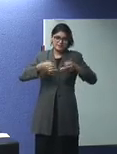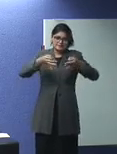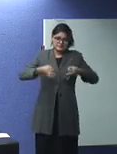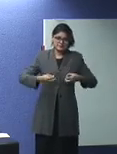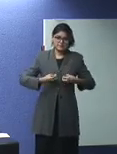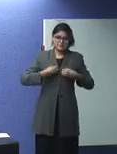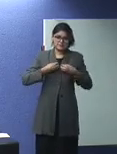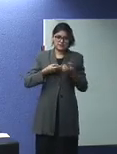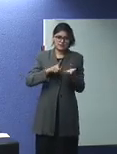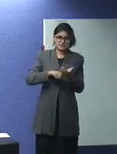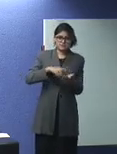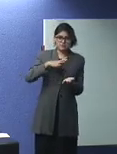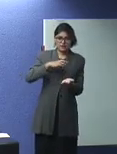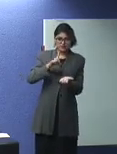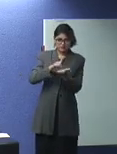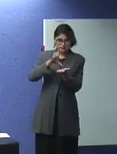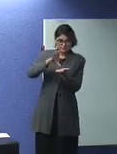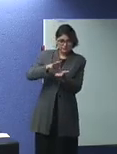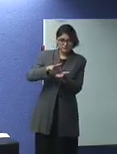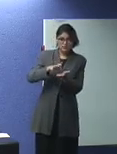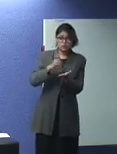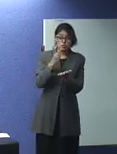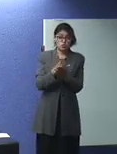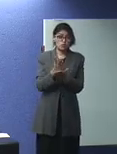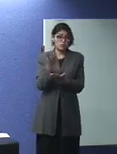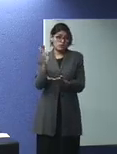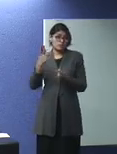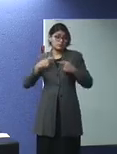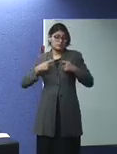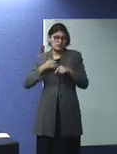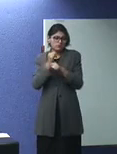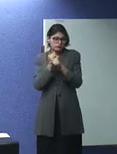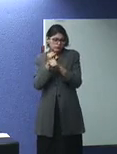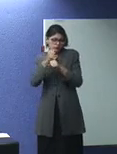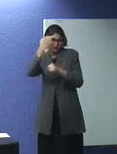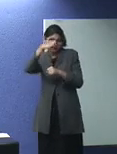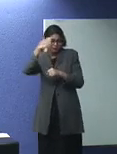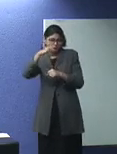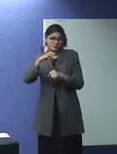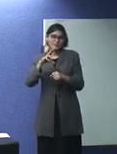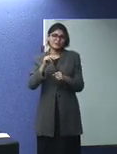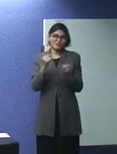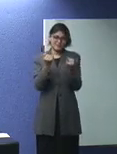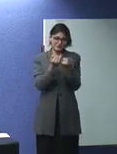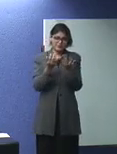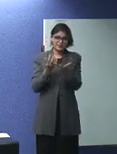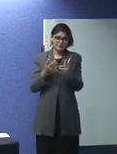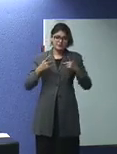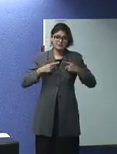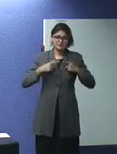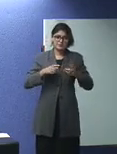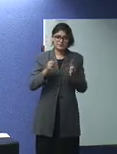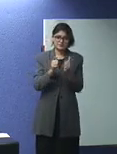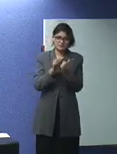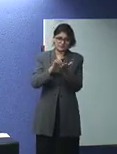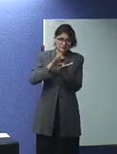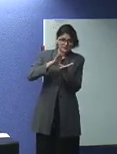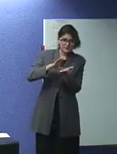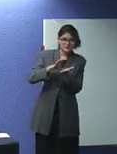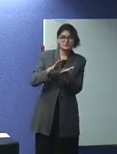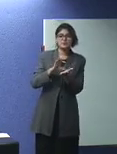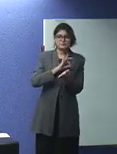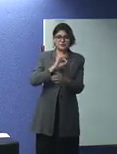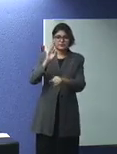para el gremio de la ciencia, ¿no? Y entonces, digamos que desde mi